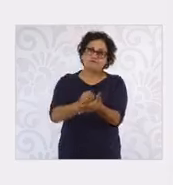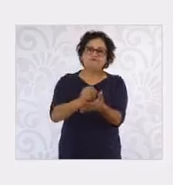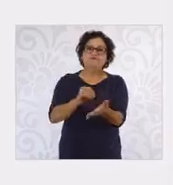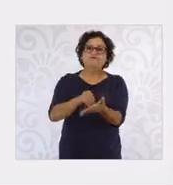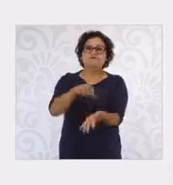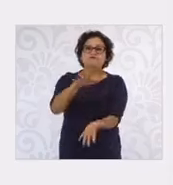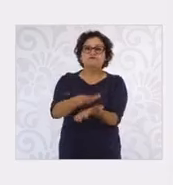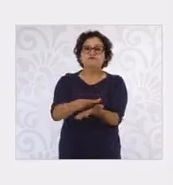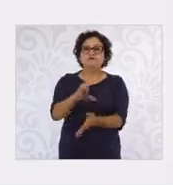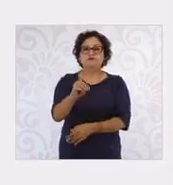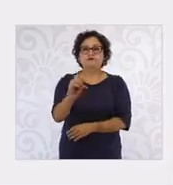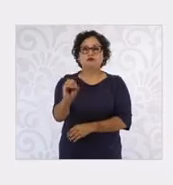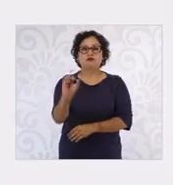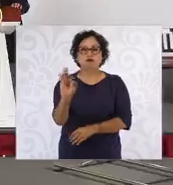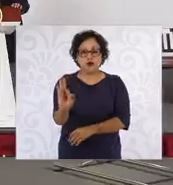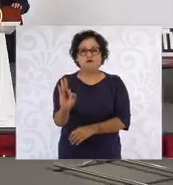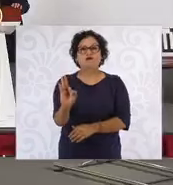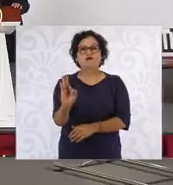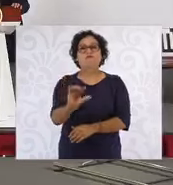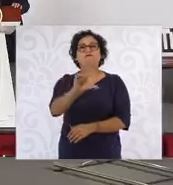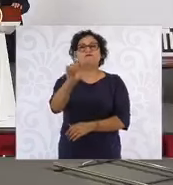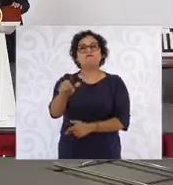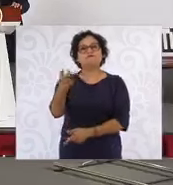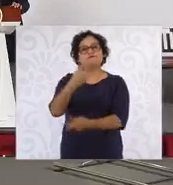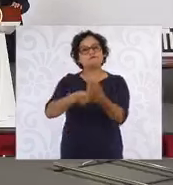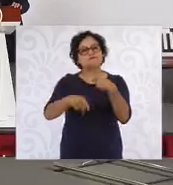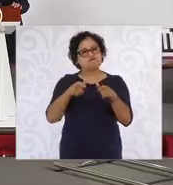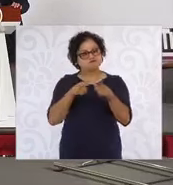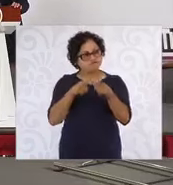Federación y a raíz de eso entrar en vigencia.